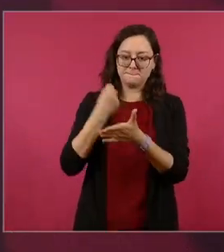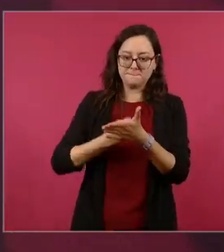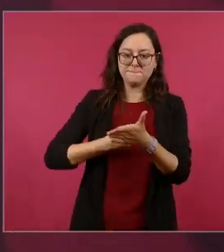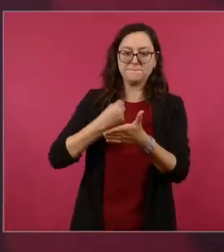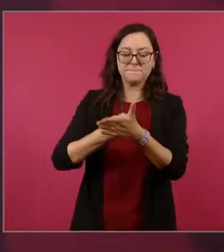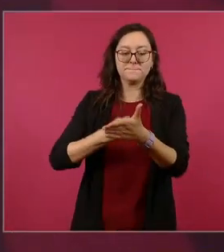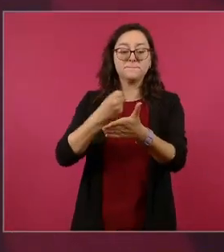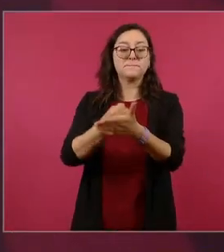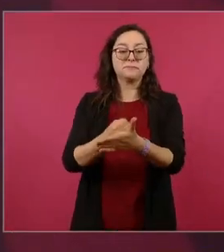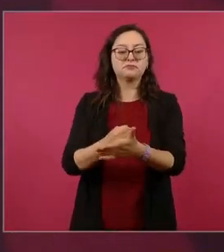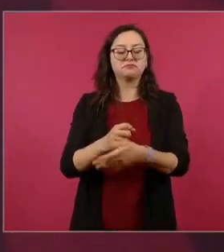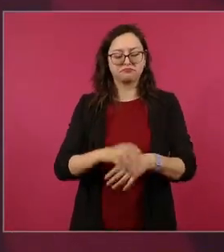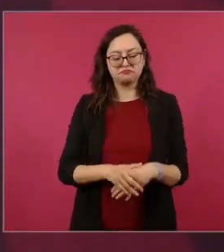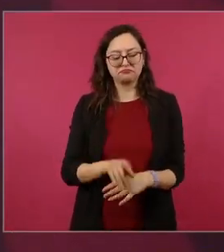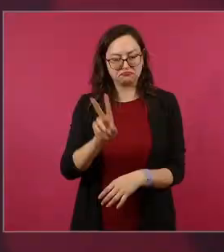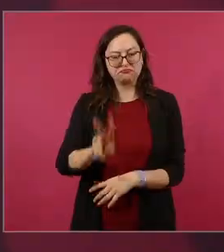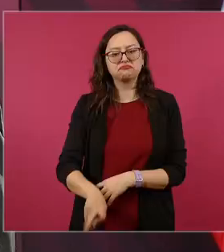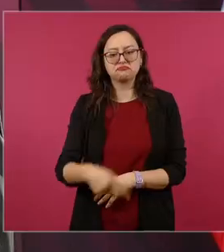conducción de un proceso,